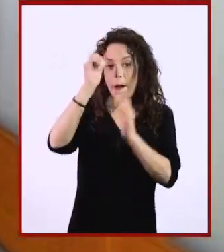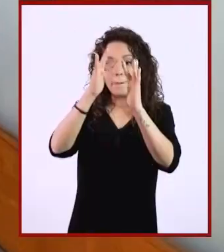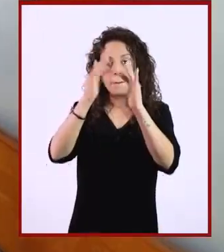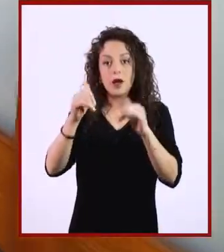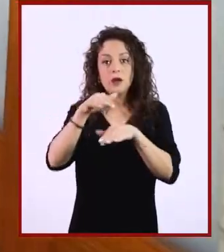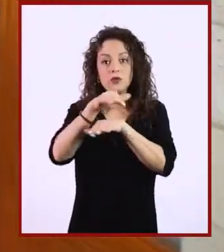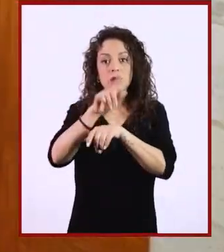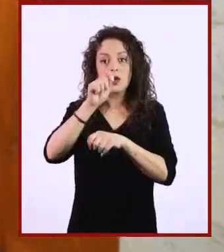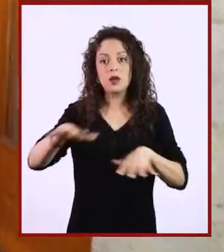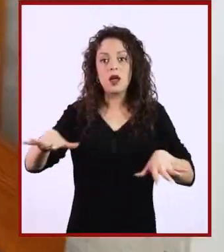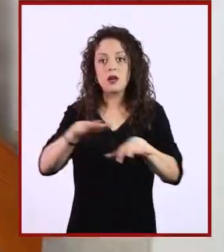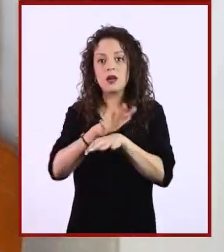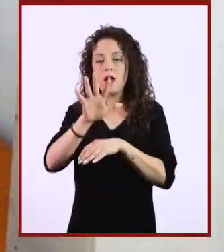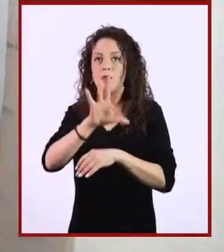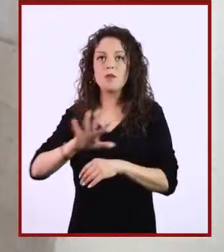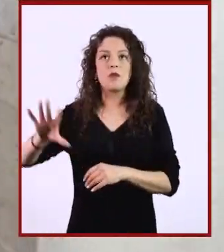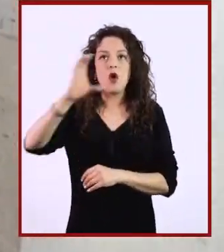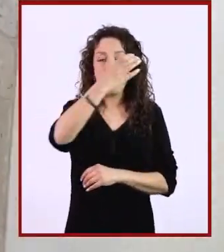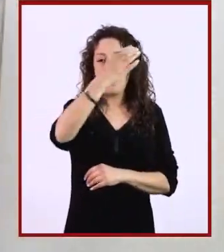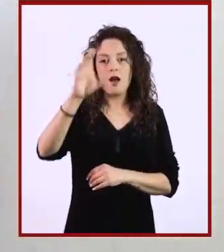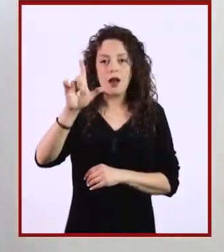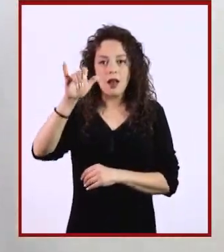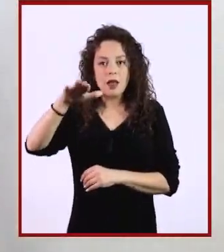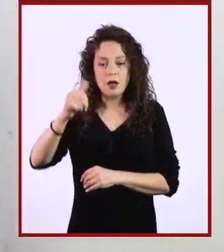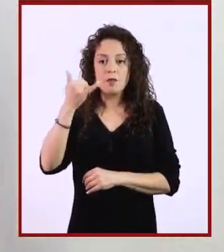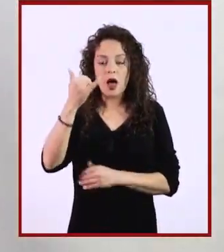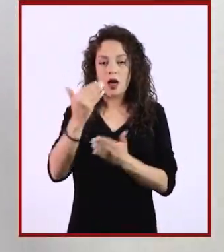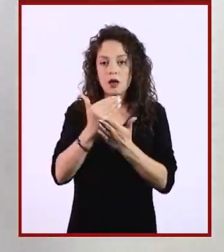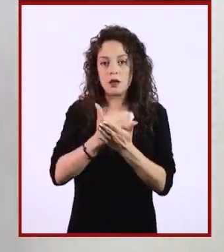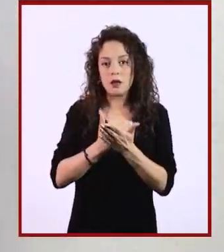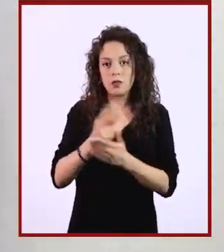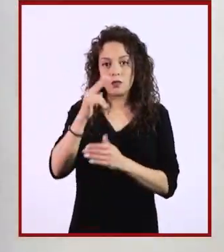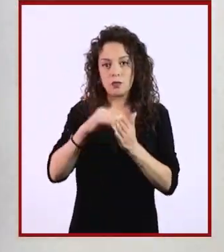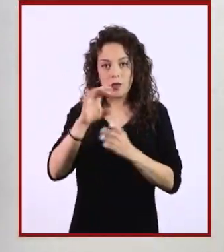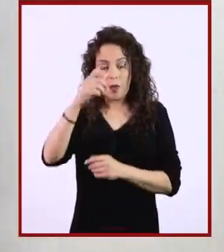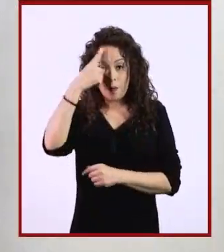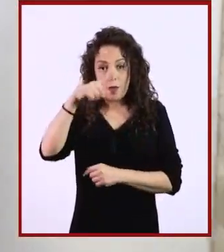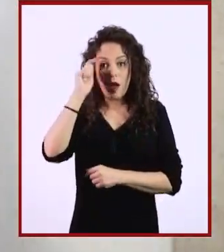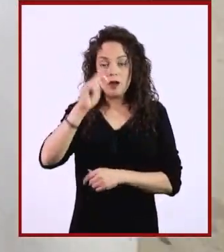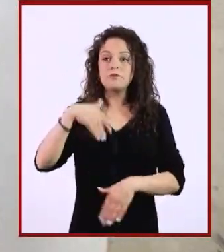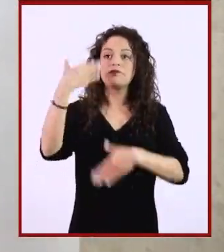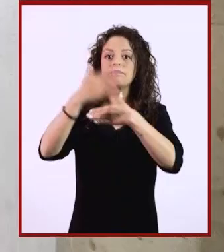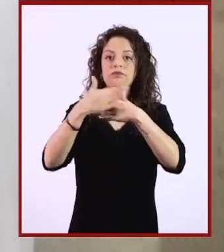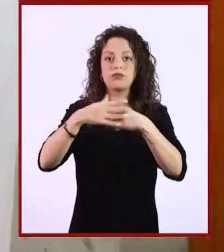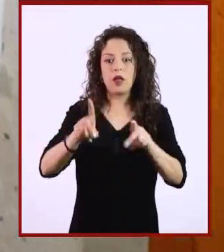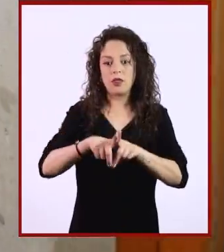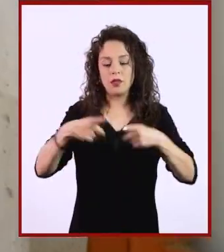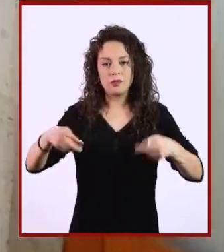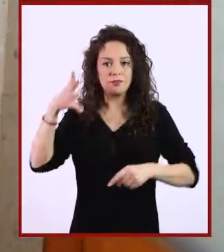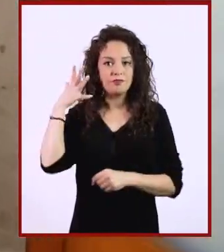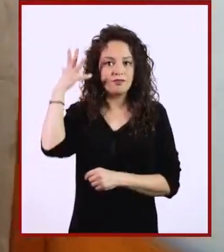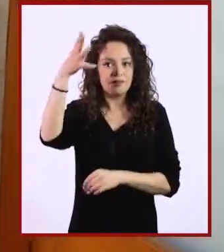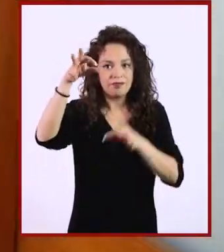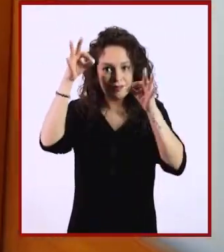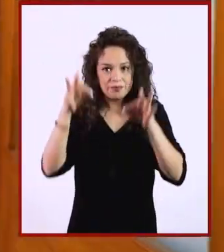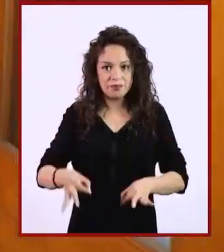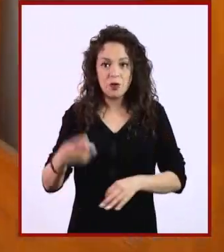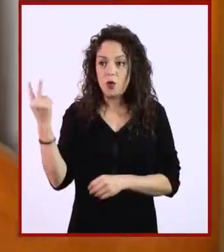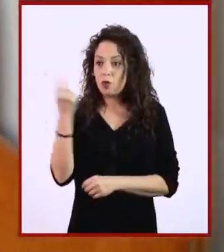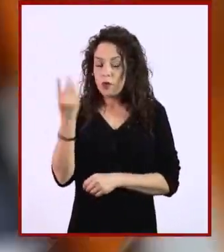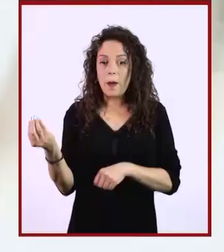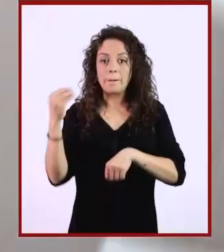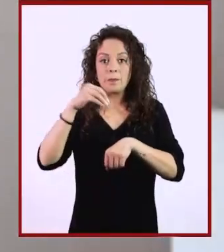Cambio Climático y la Agenda 2030 para el Desarrollo Sostenible, ambos establecidos también por la ONU en